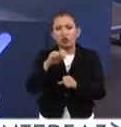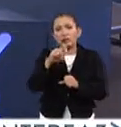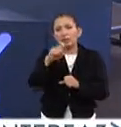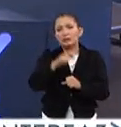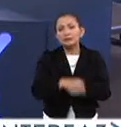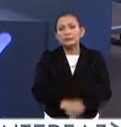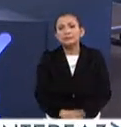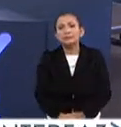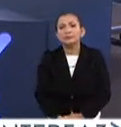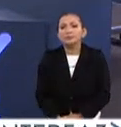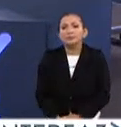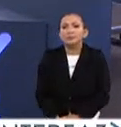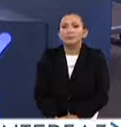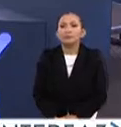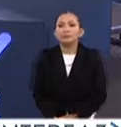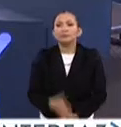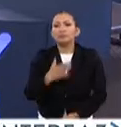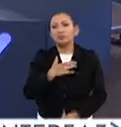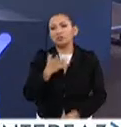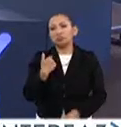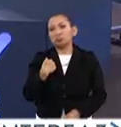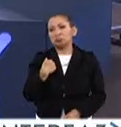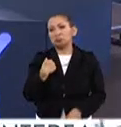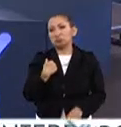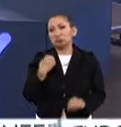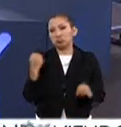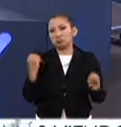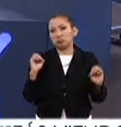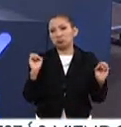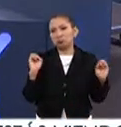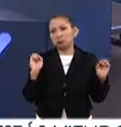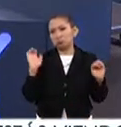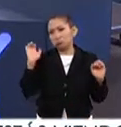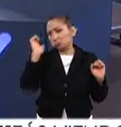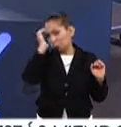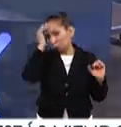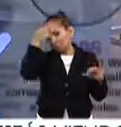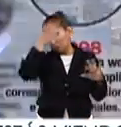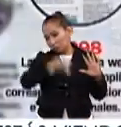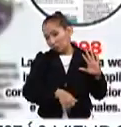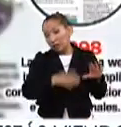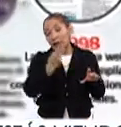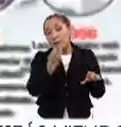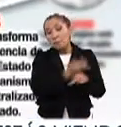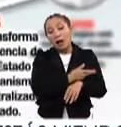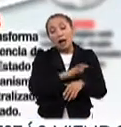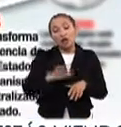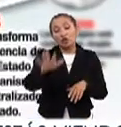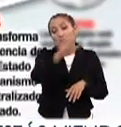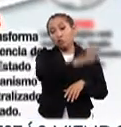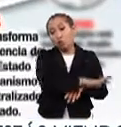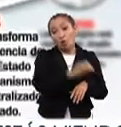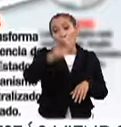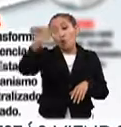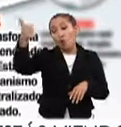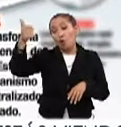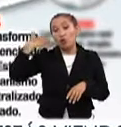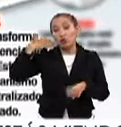Notimex? Bueno, yo no tengo un conocimiento detallado de qué pasó en las